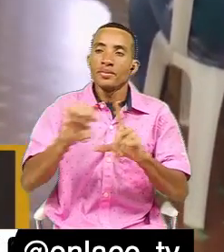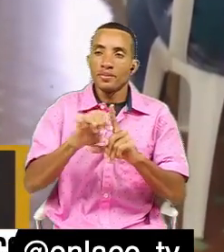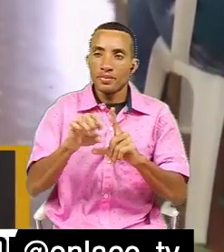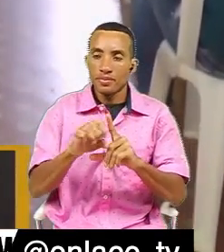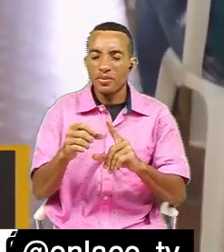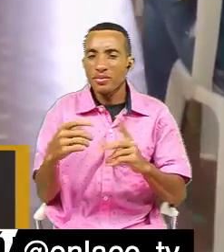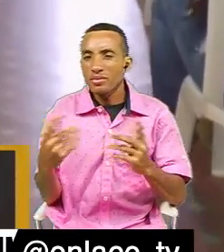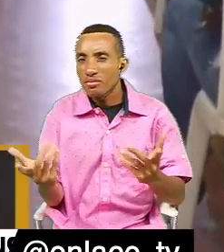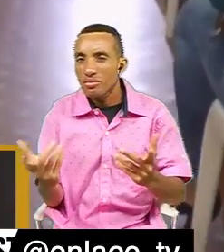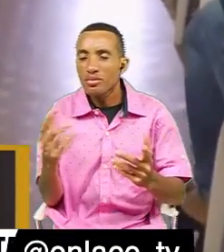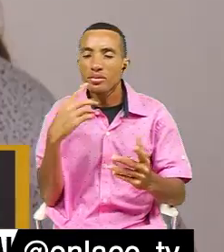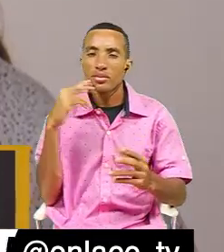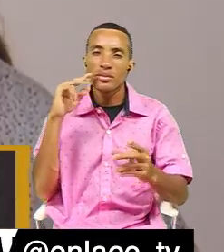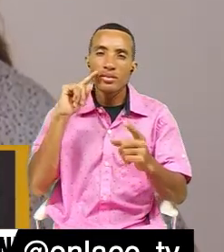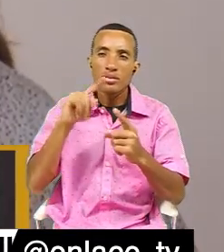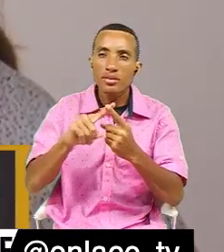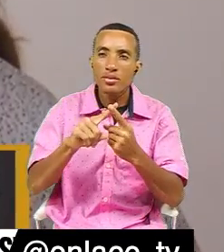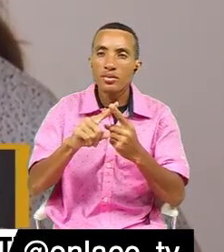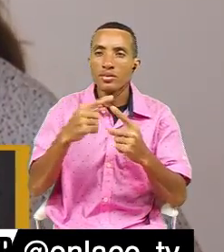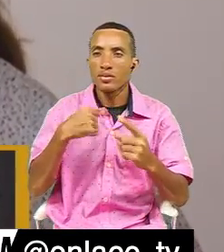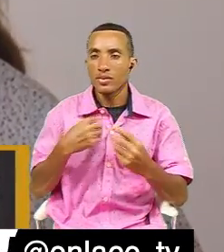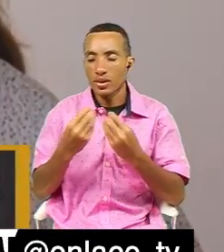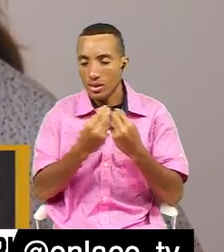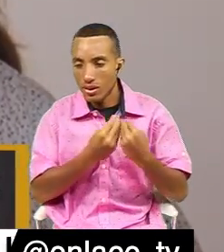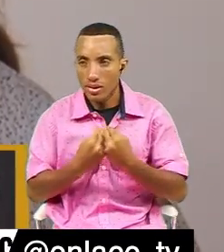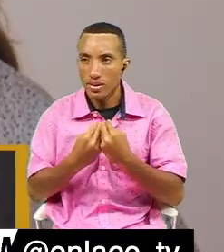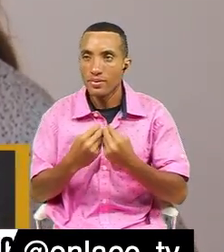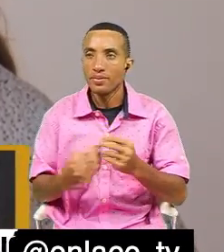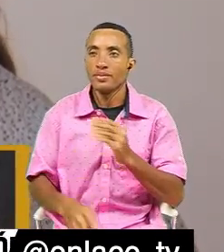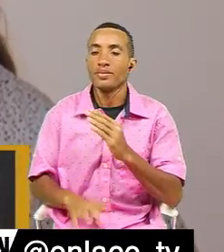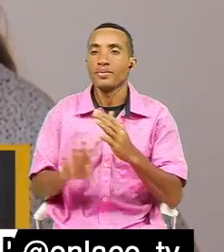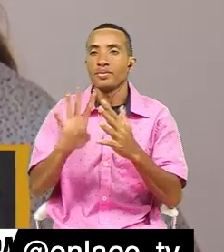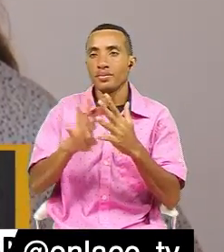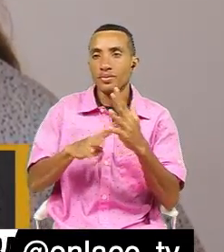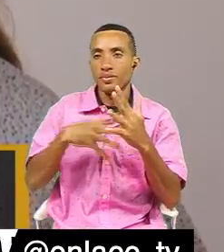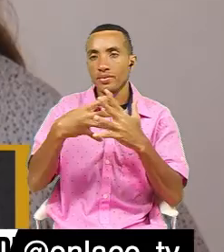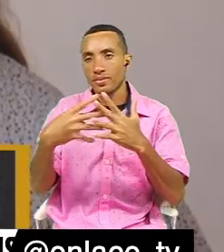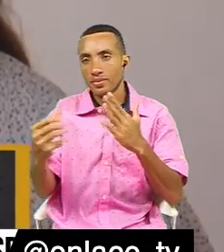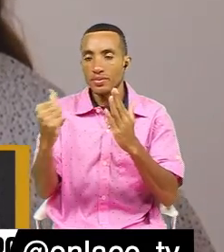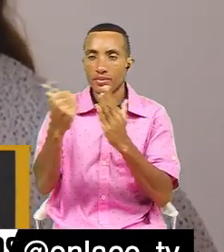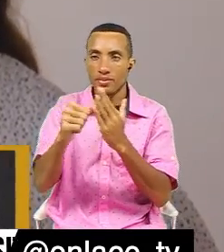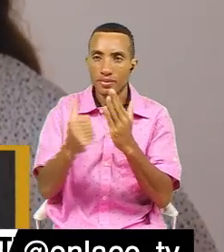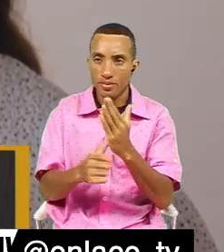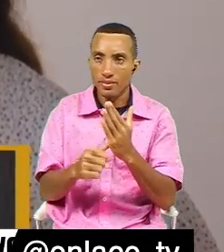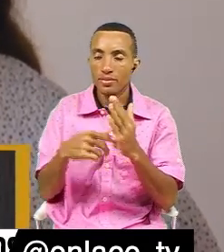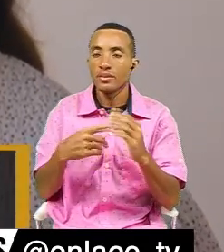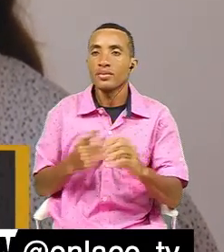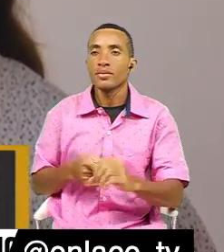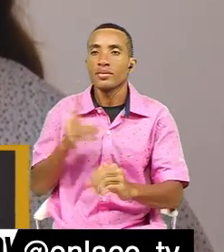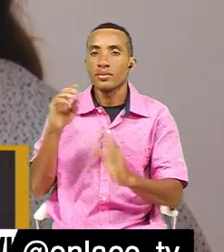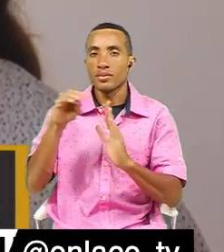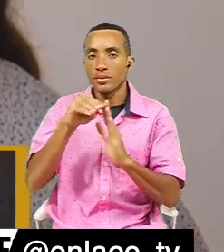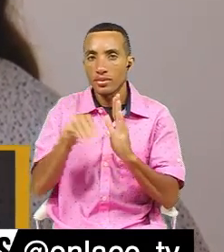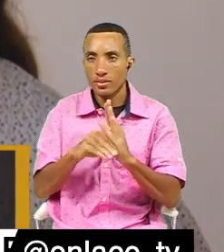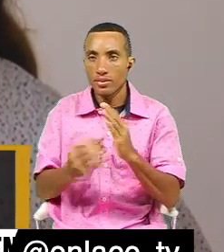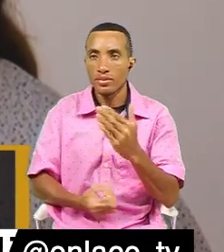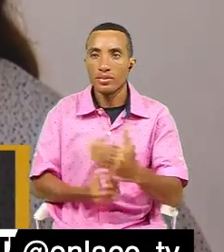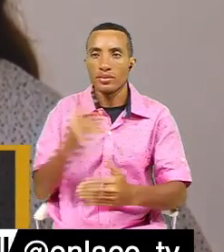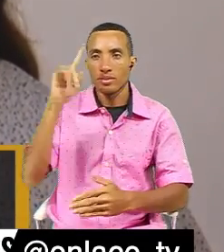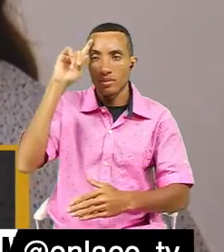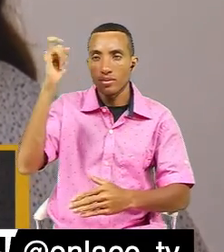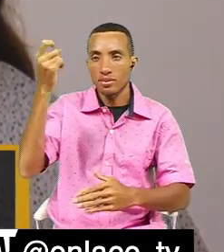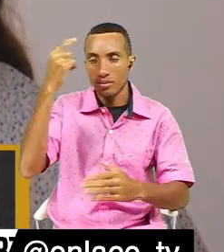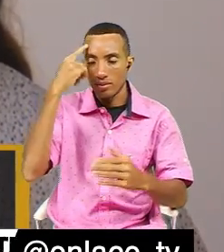su consejería en el posconflicto. Bueno, consolidar la agenda y la política de derechos humanos del gobierno nacional, del